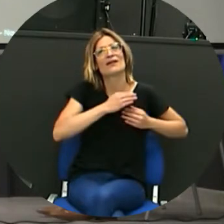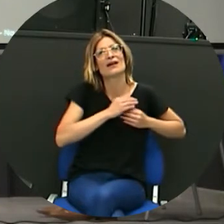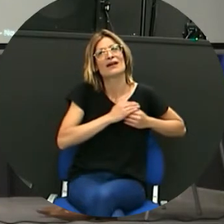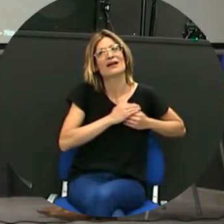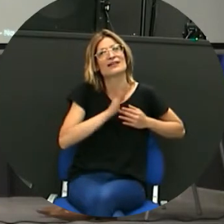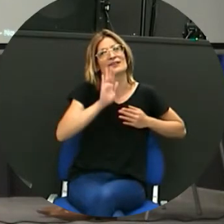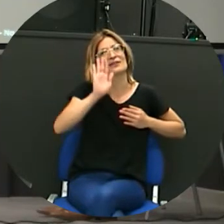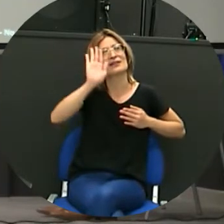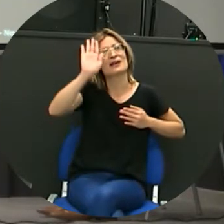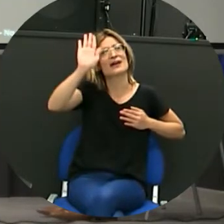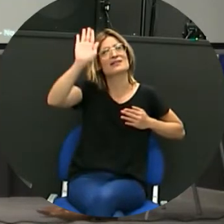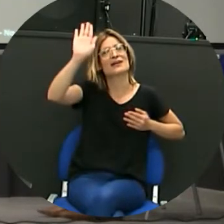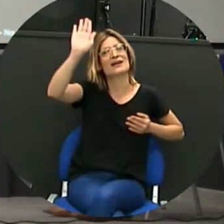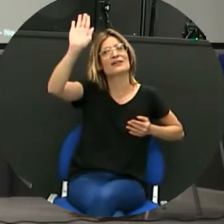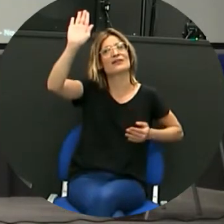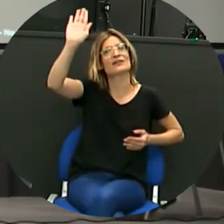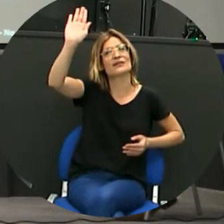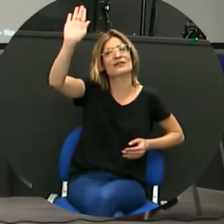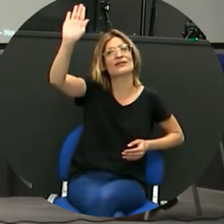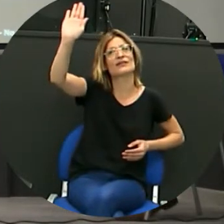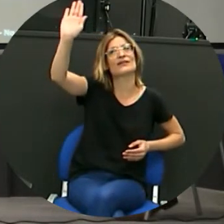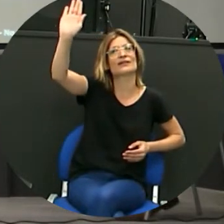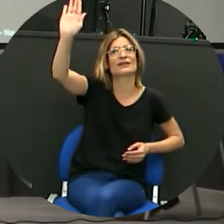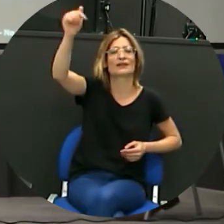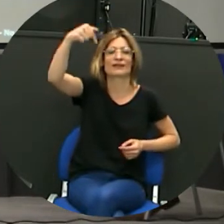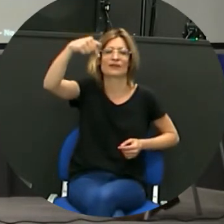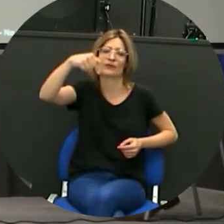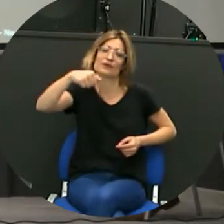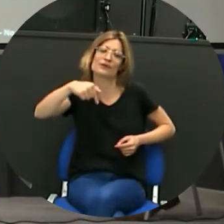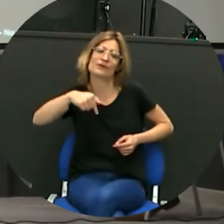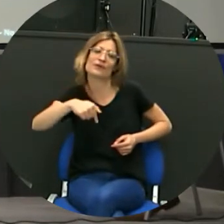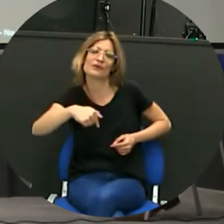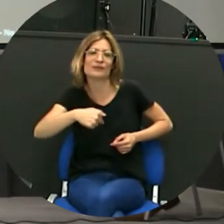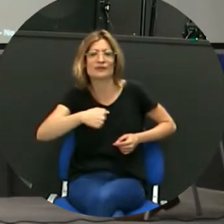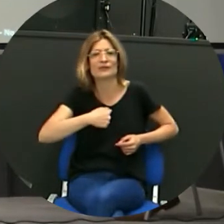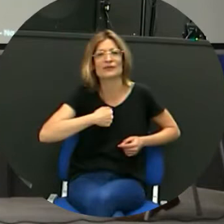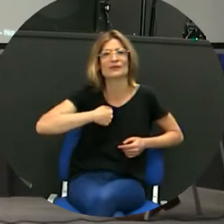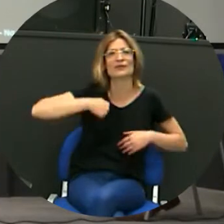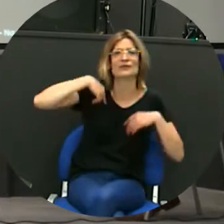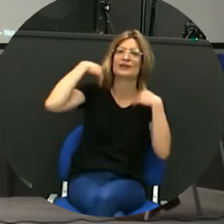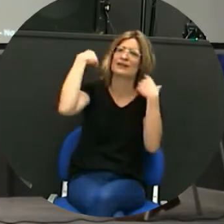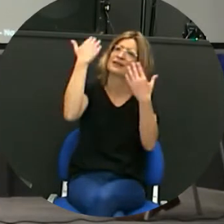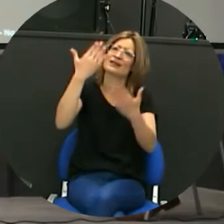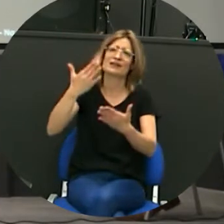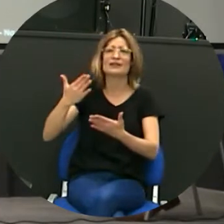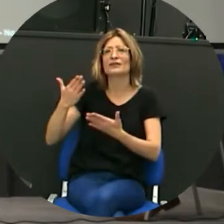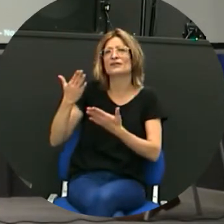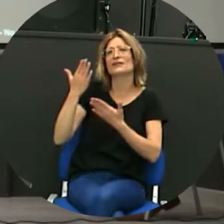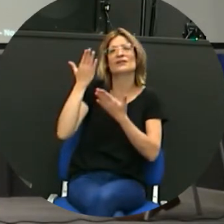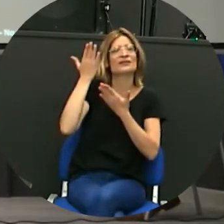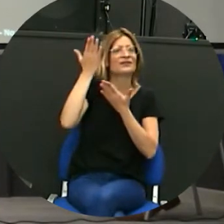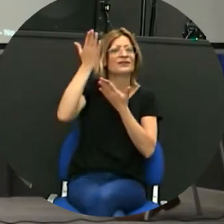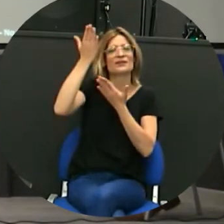corazón ante tu altar, Señor. Recibe mi